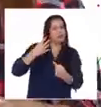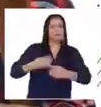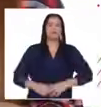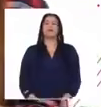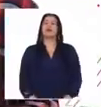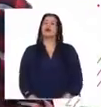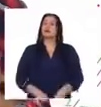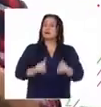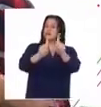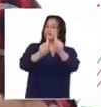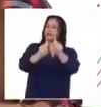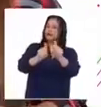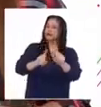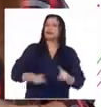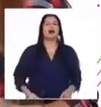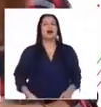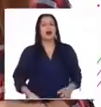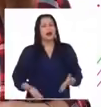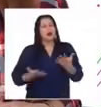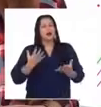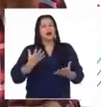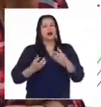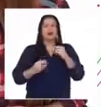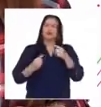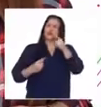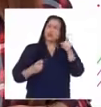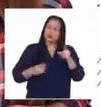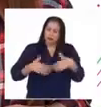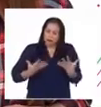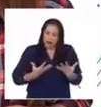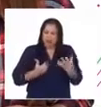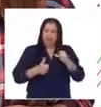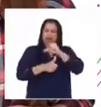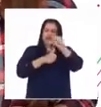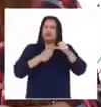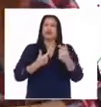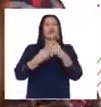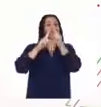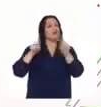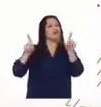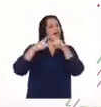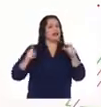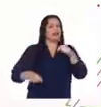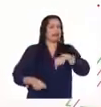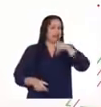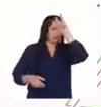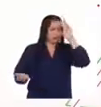¿Se han preguntado qué tanto podemos lidiar con nuestra diversidad?